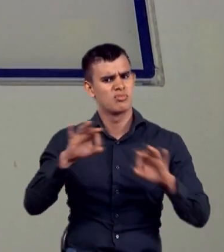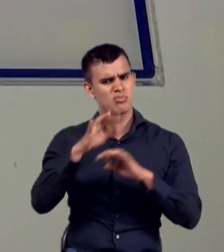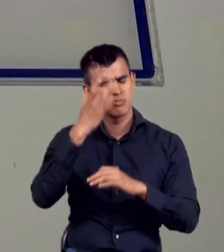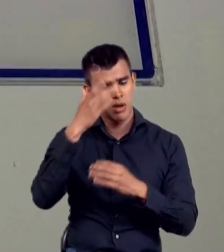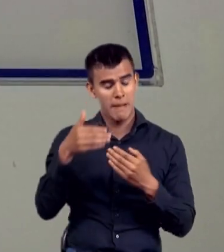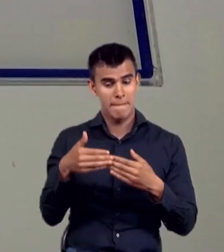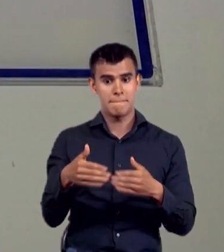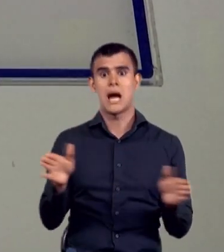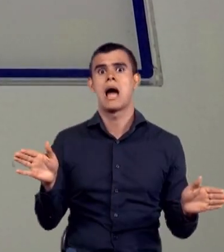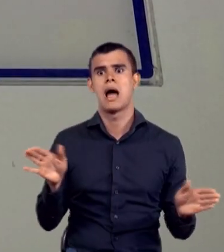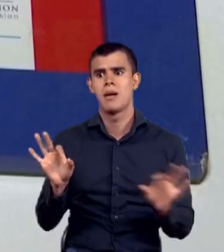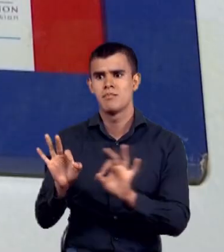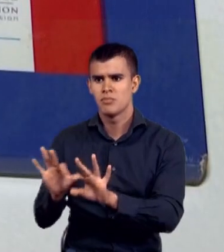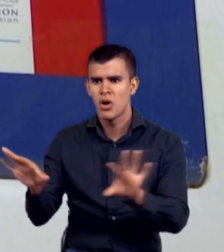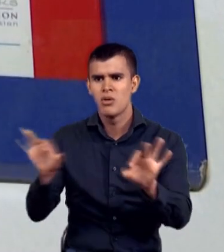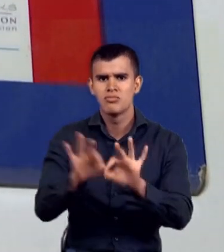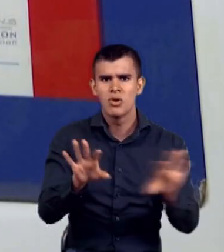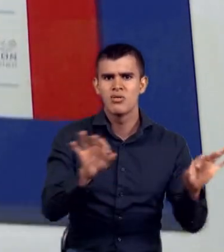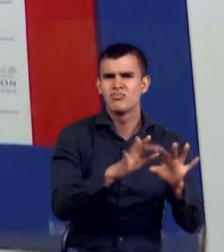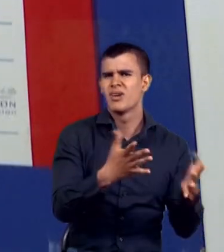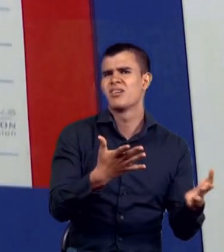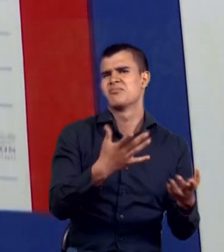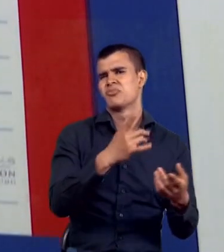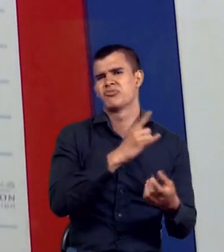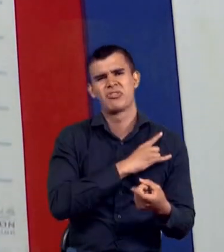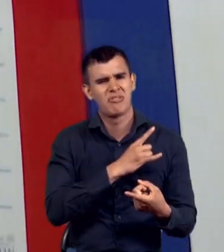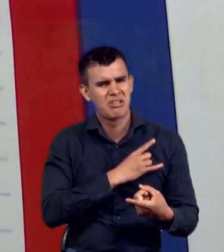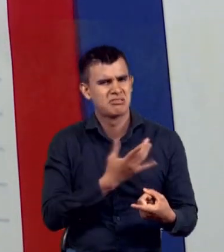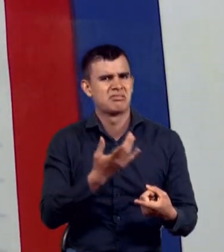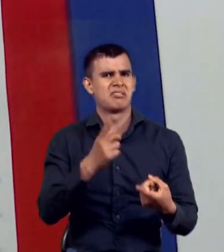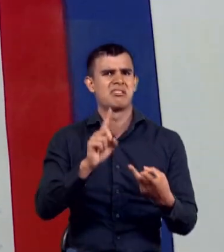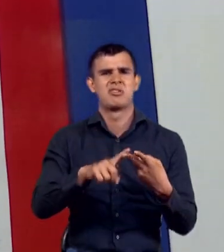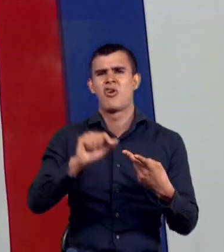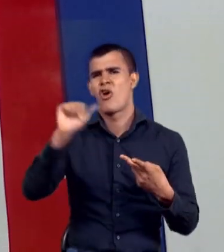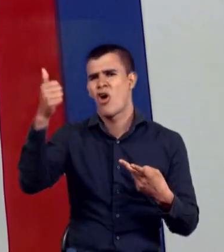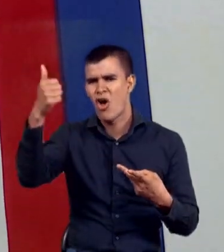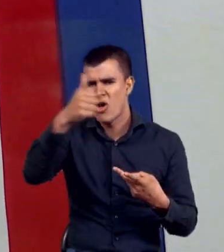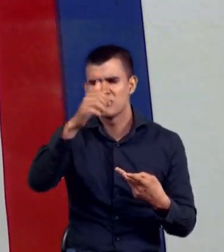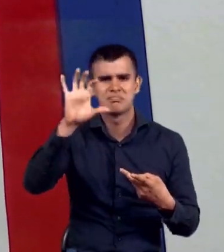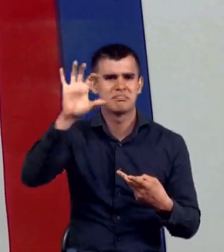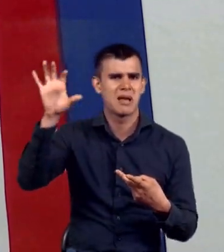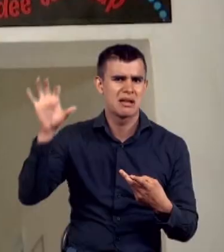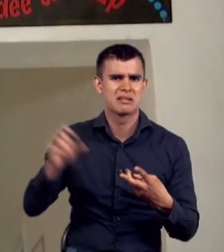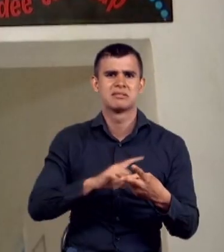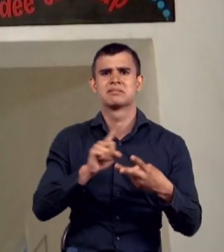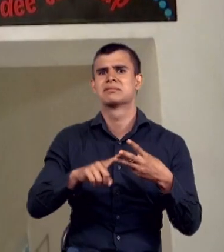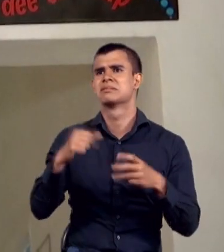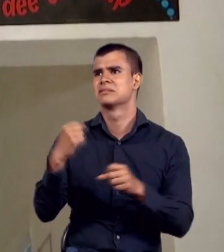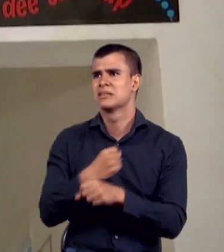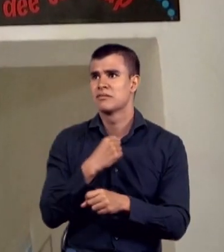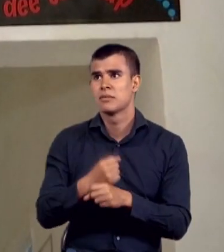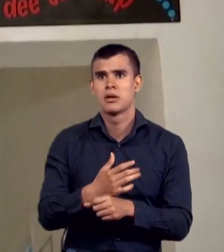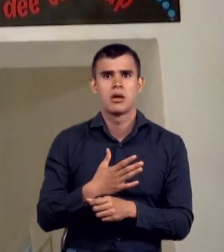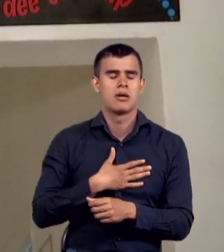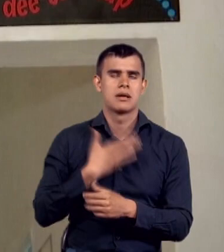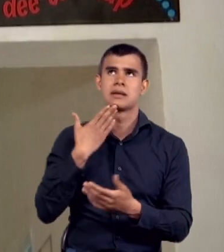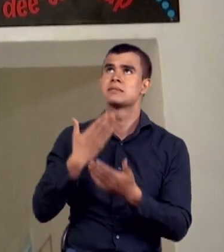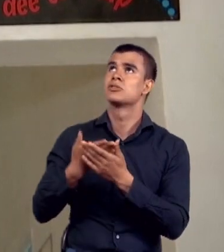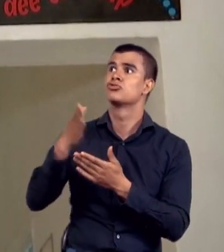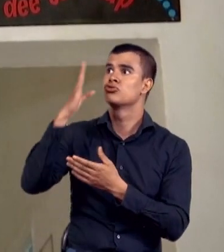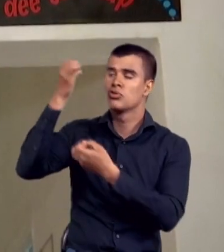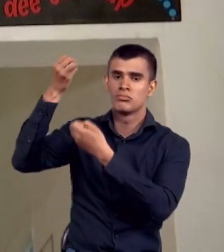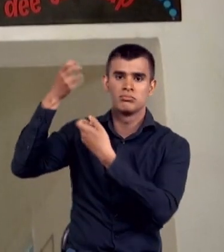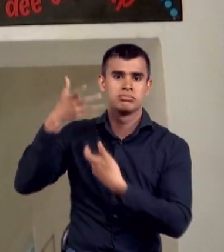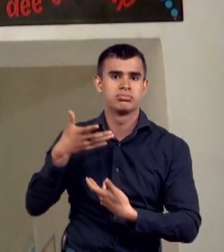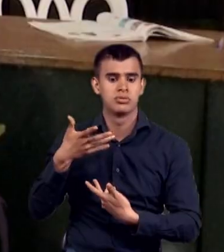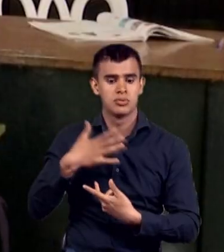inglés. Y con el inglés que nos abre puertas y oportunidades para la universidad, para otros países, para otros